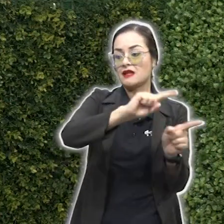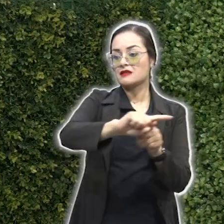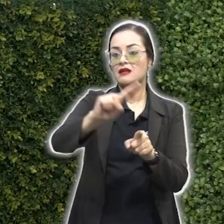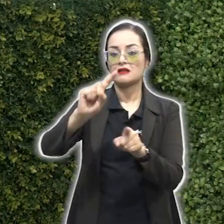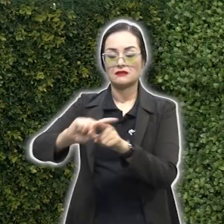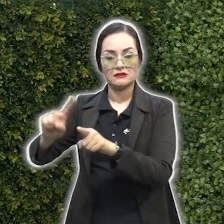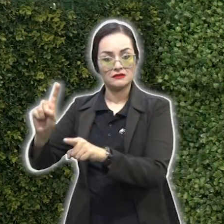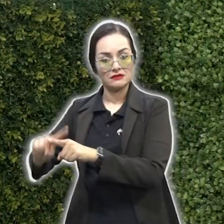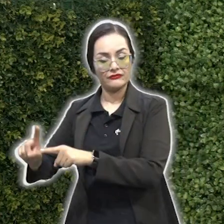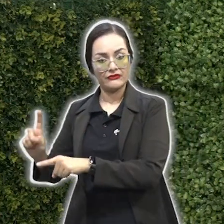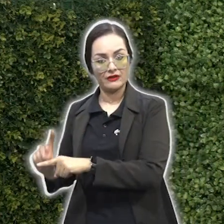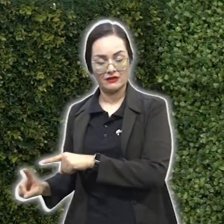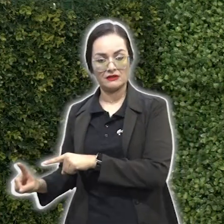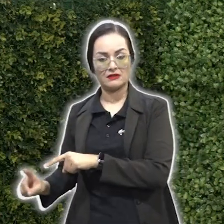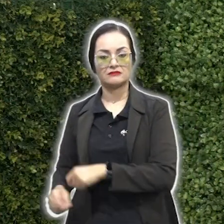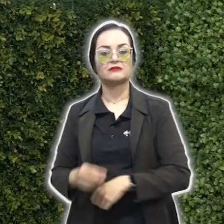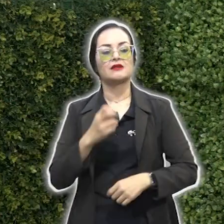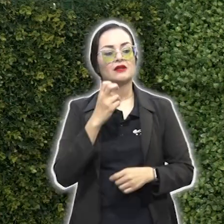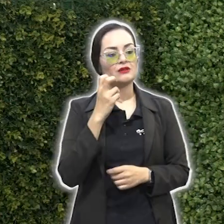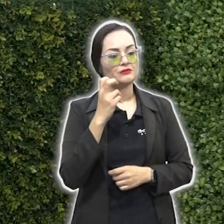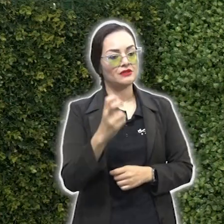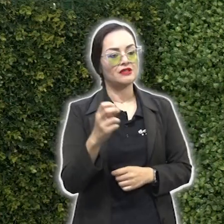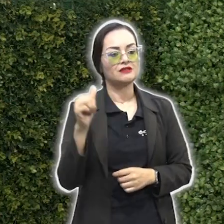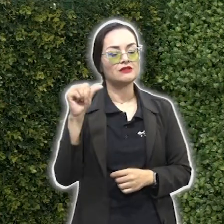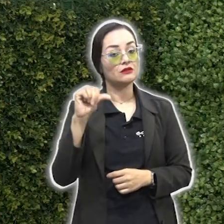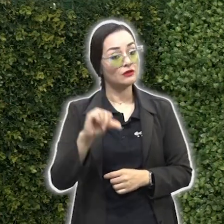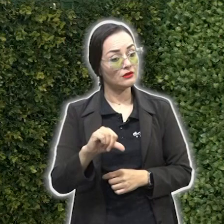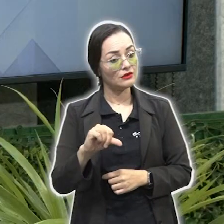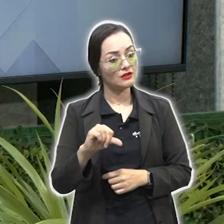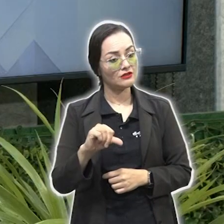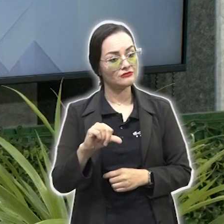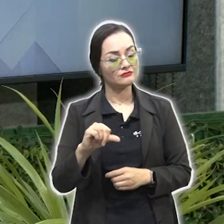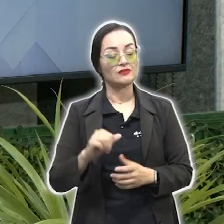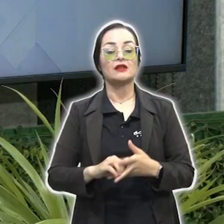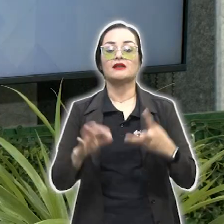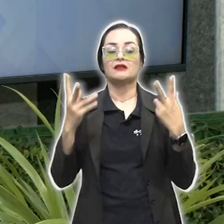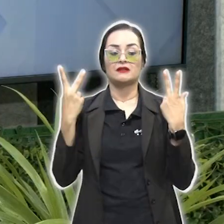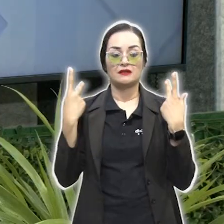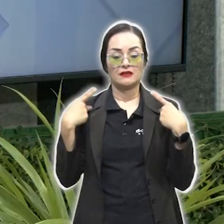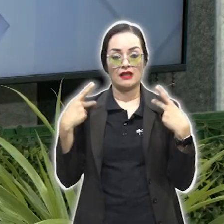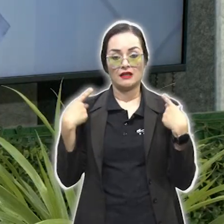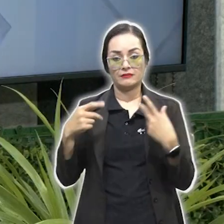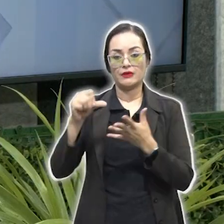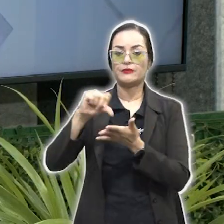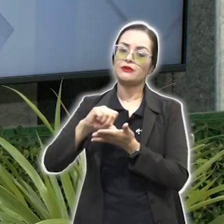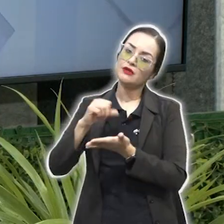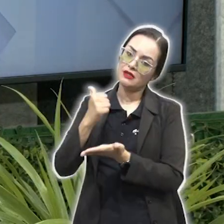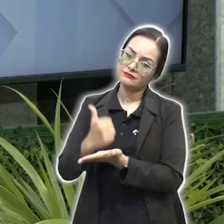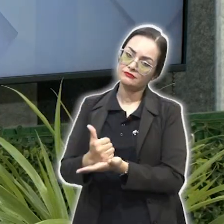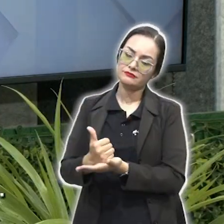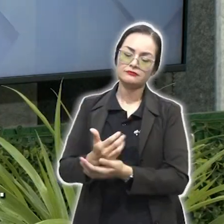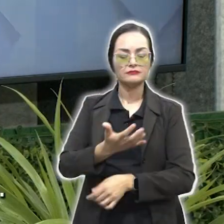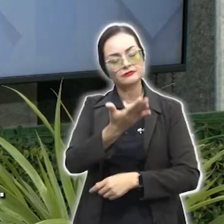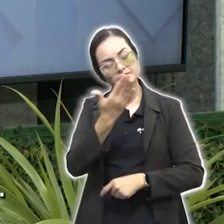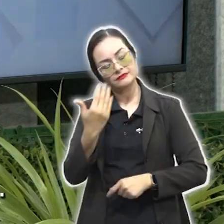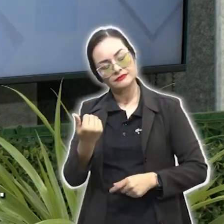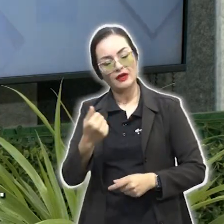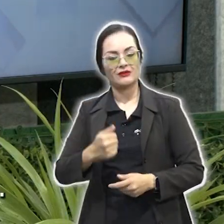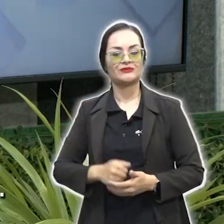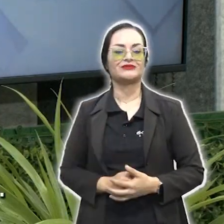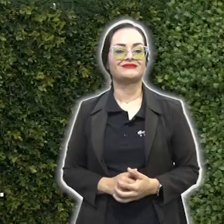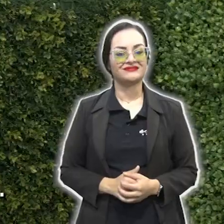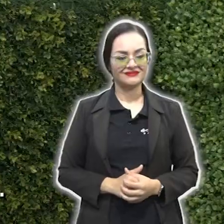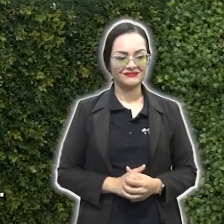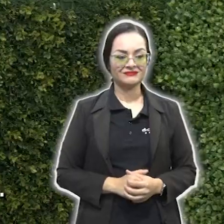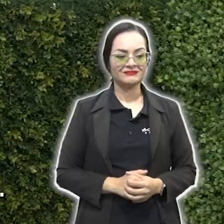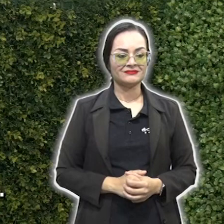distintas discapacidades, por lo que hoy te platicaremos acerca de las personas de talla baja. Acompáñame con